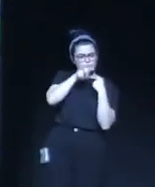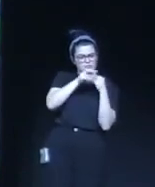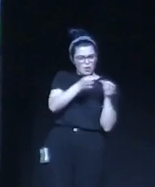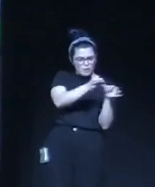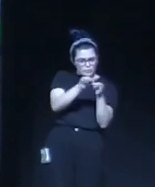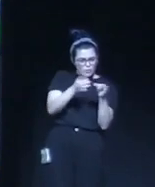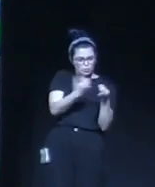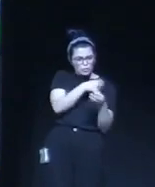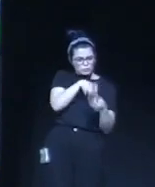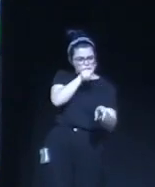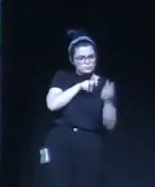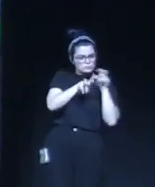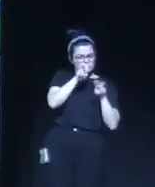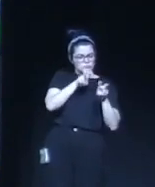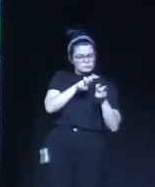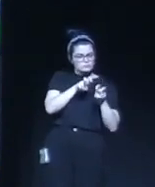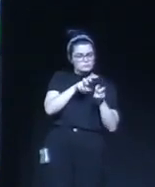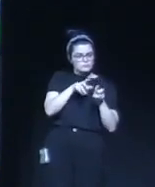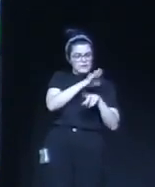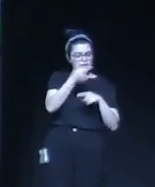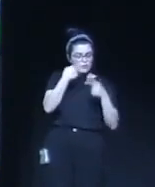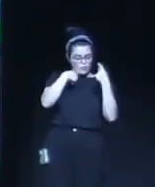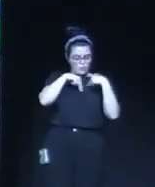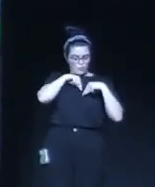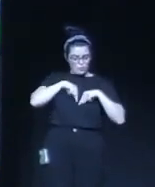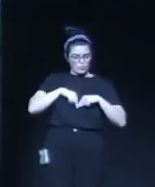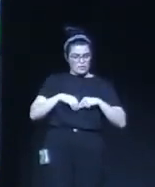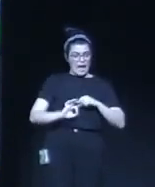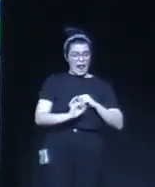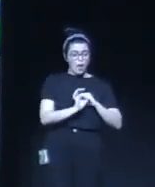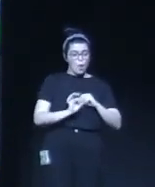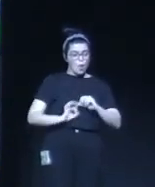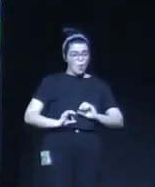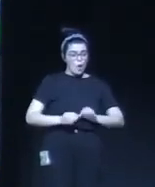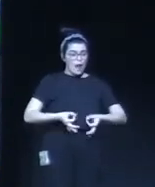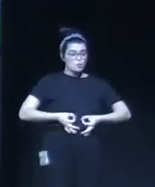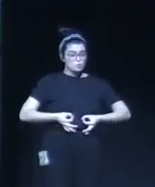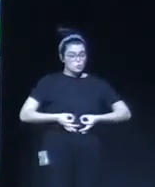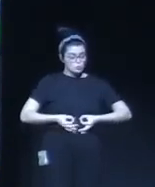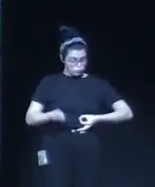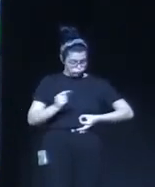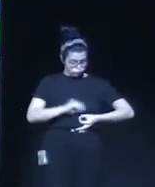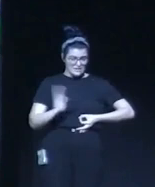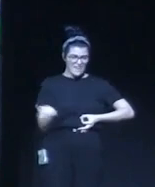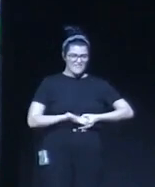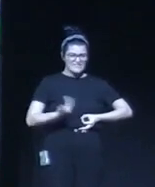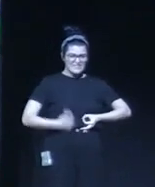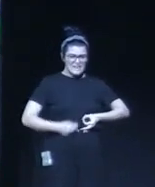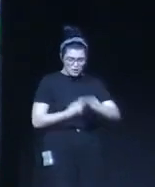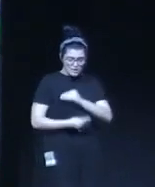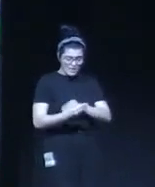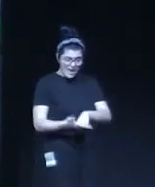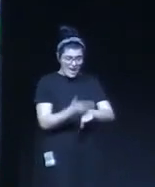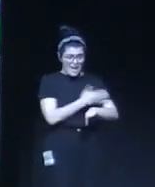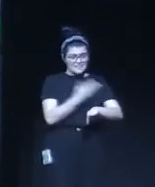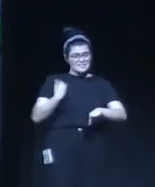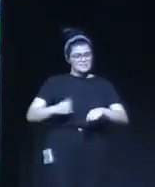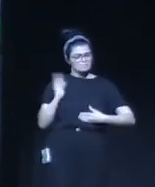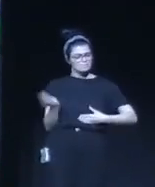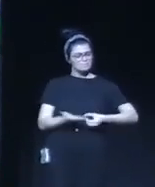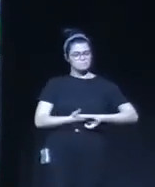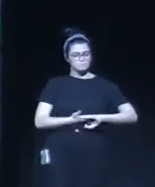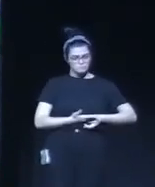emite. Y esas partículas llegan a su óvulo y le están afectando desde antes de nacer. Y